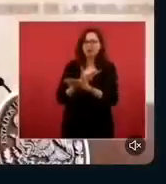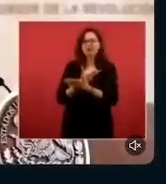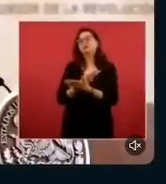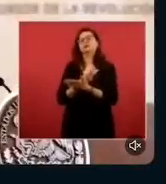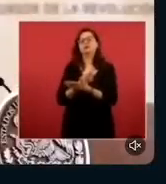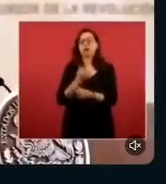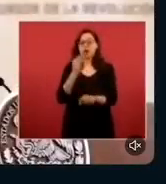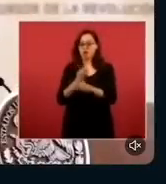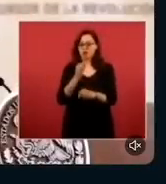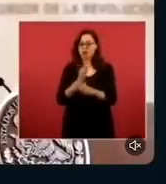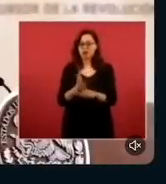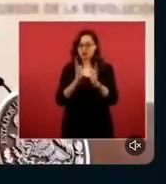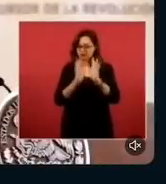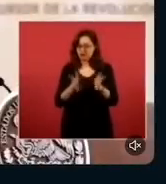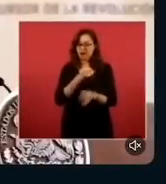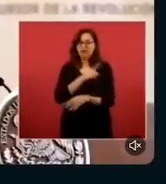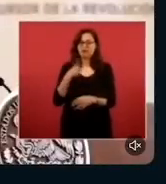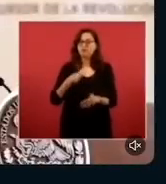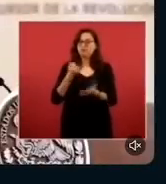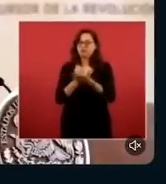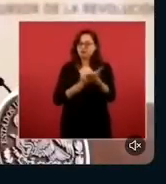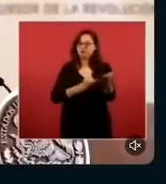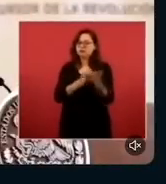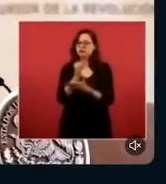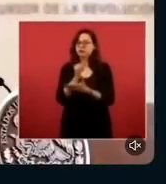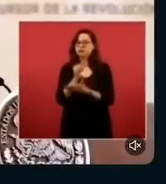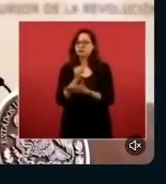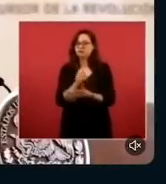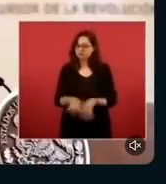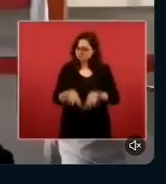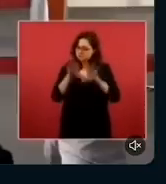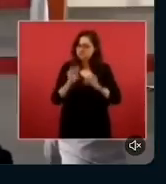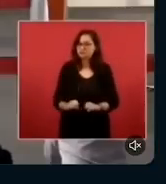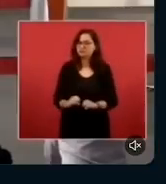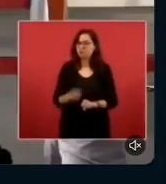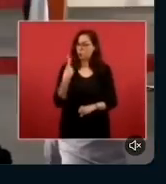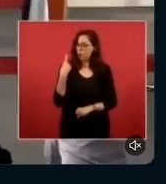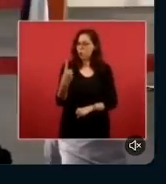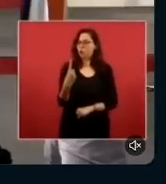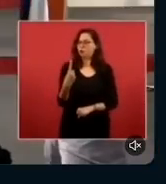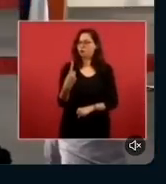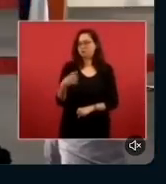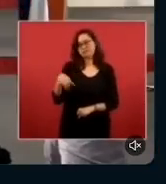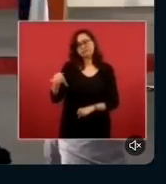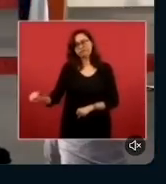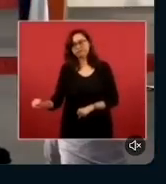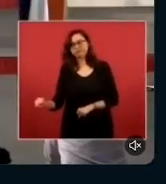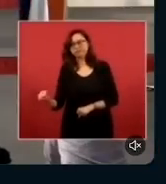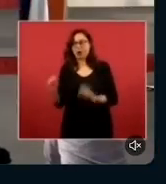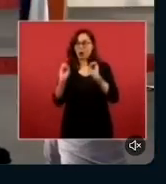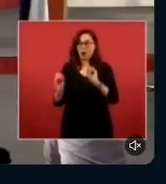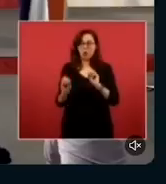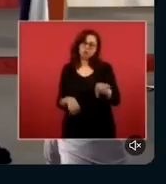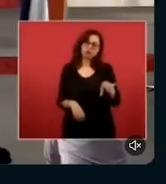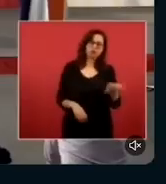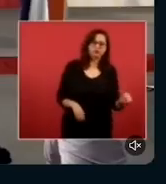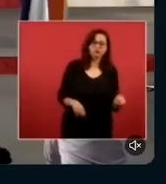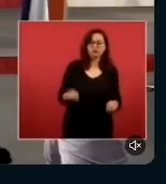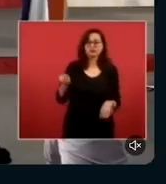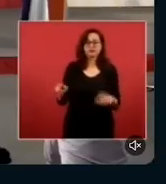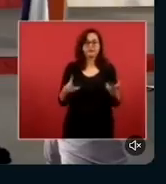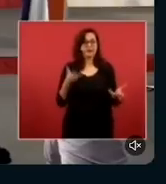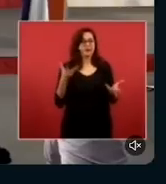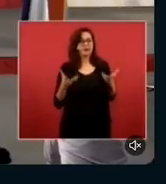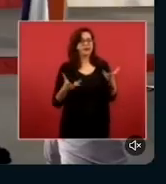noticiario que se llamaba Al Cierre. Y después yo me encargué de ser el productor del noticiero